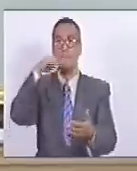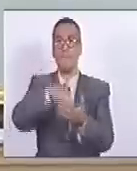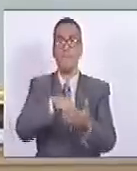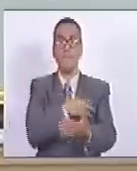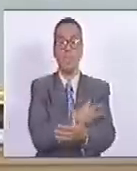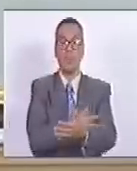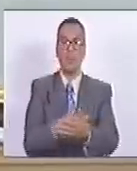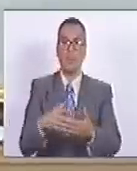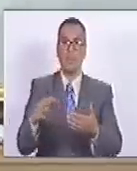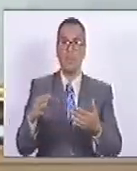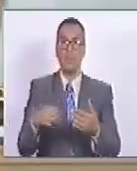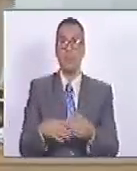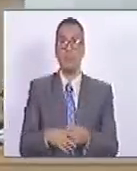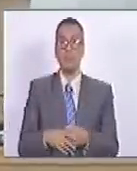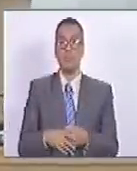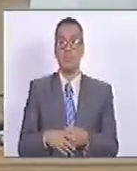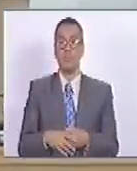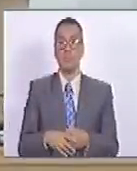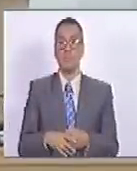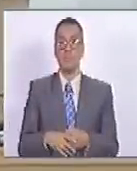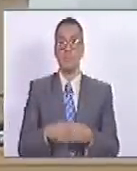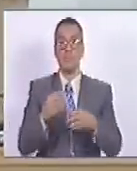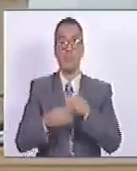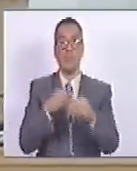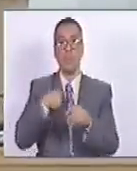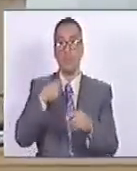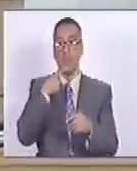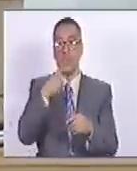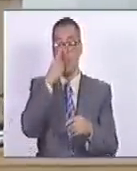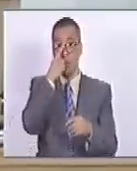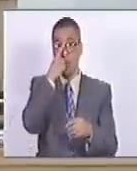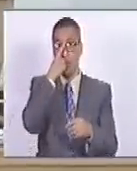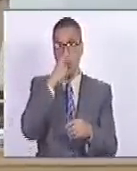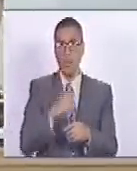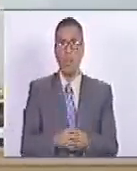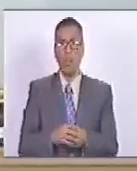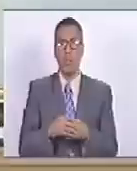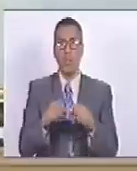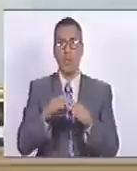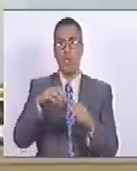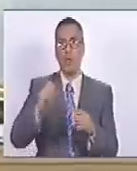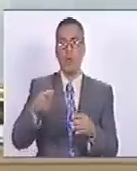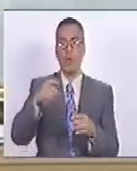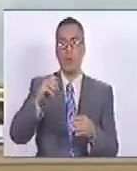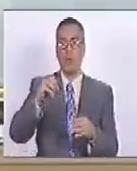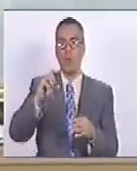y miles de lo que ellos llamaban el Congo belga,